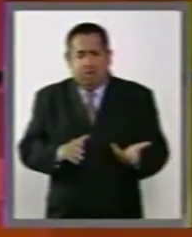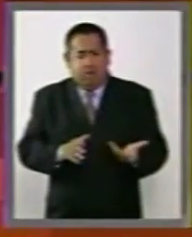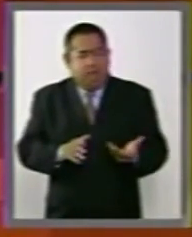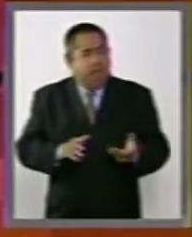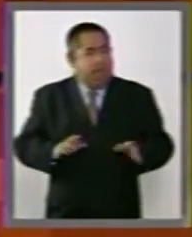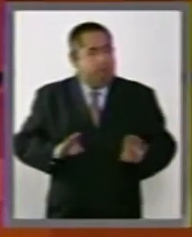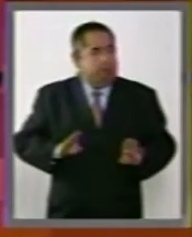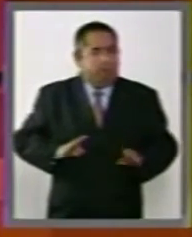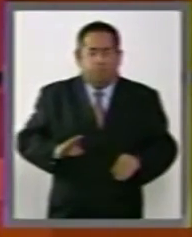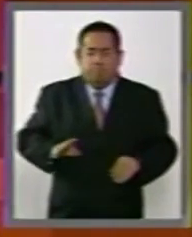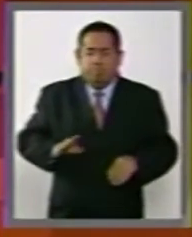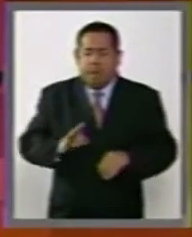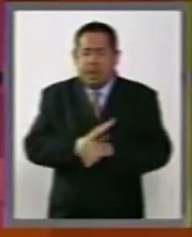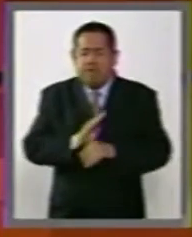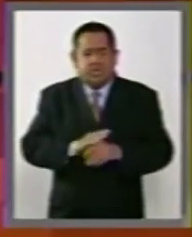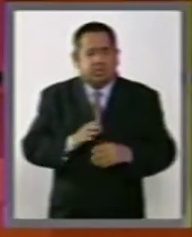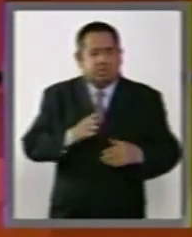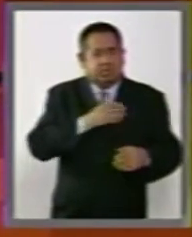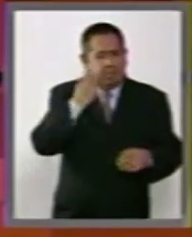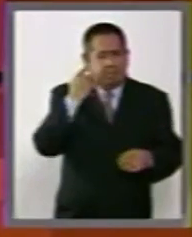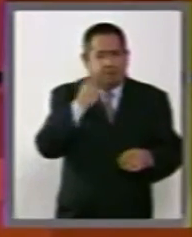beneficien